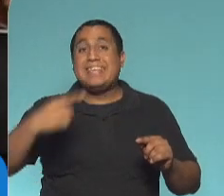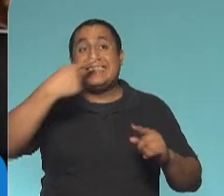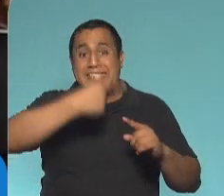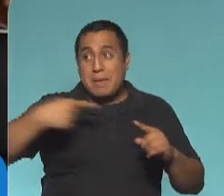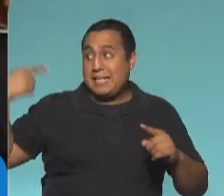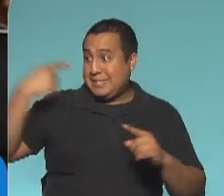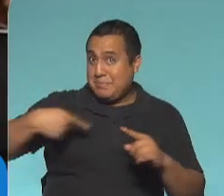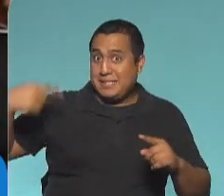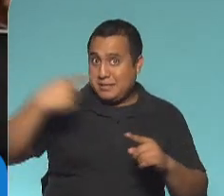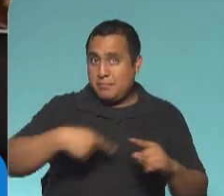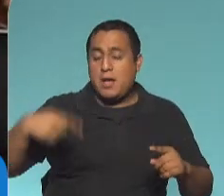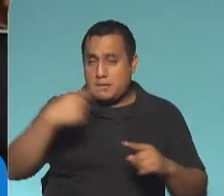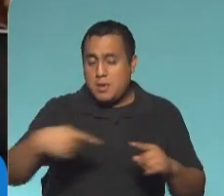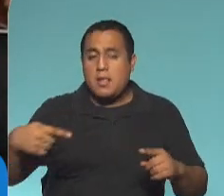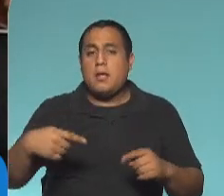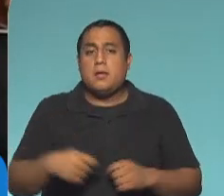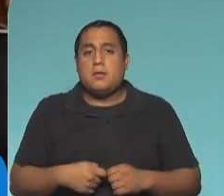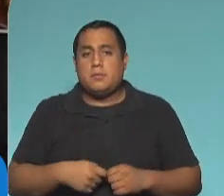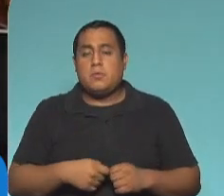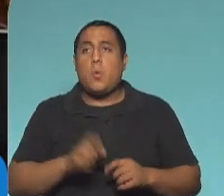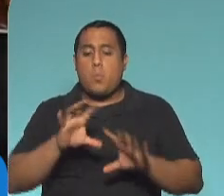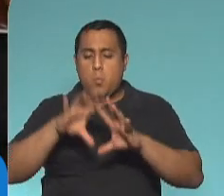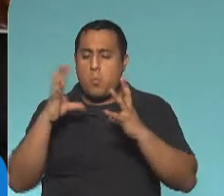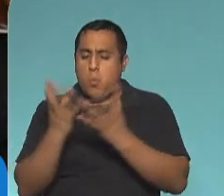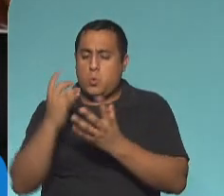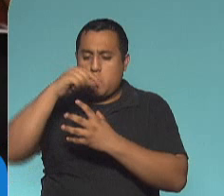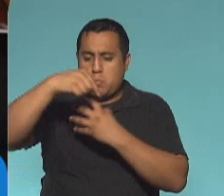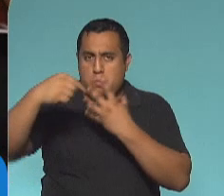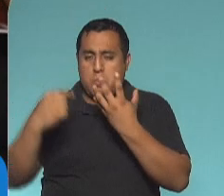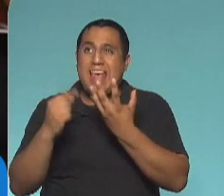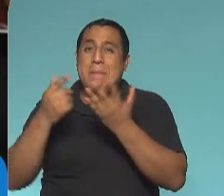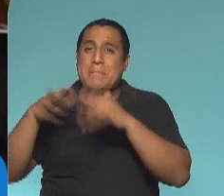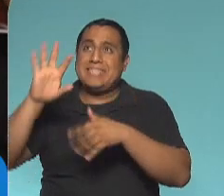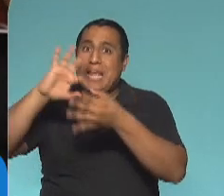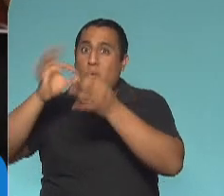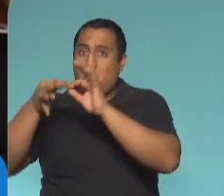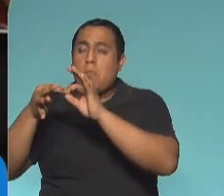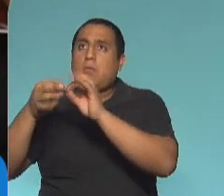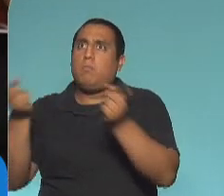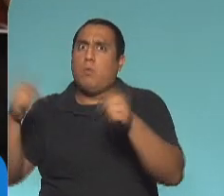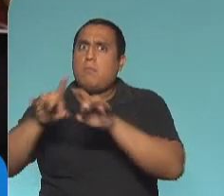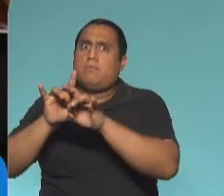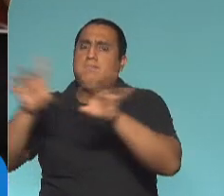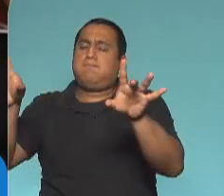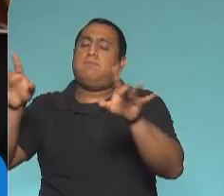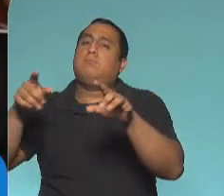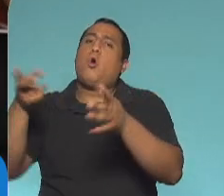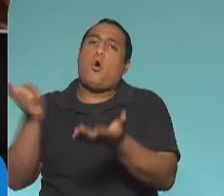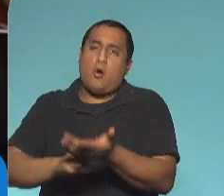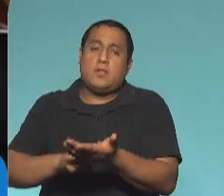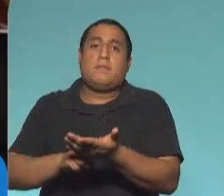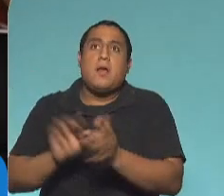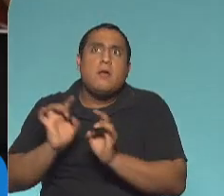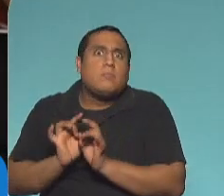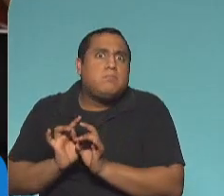semanas el aporte del resto del mundo, fundamentalmente de Europa, es muy, muy grande. Nuevamente la pandemia